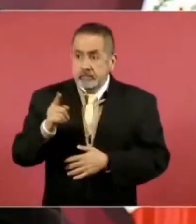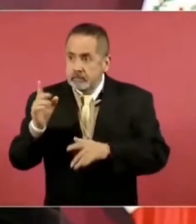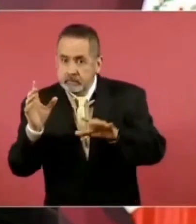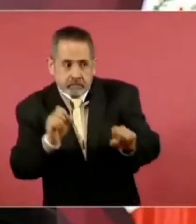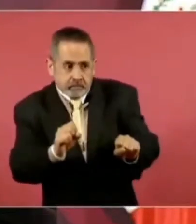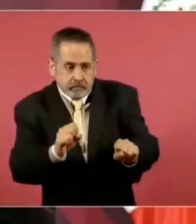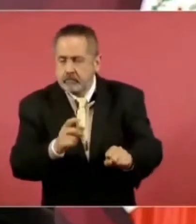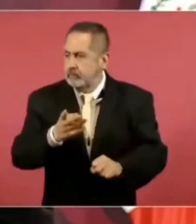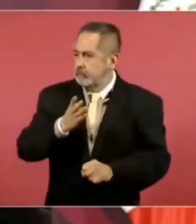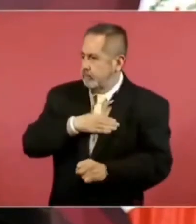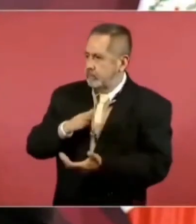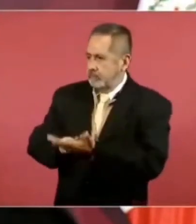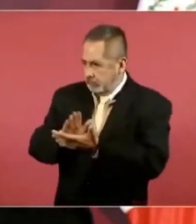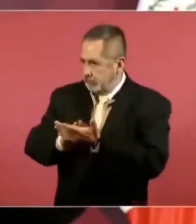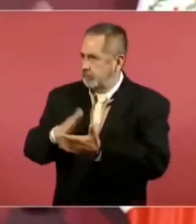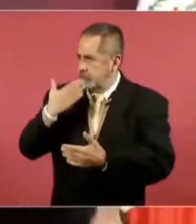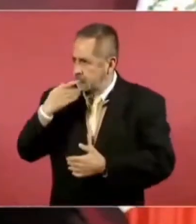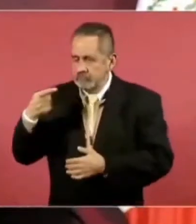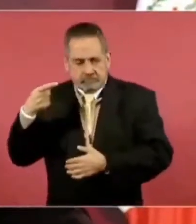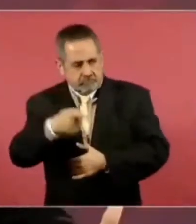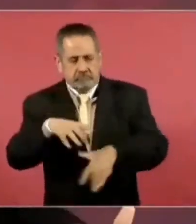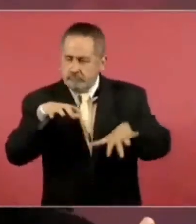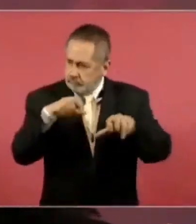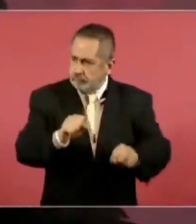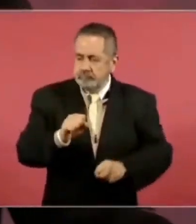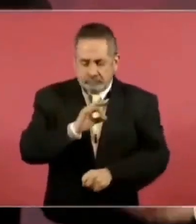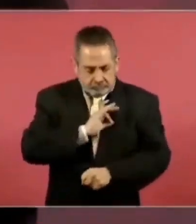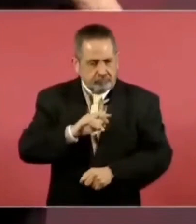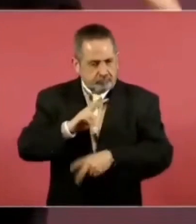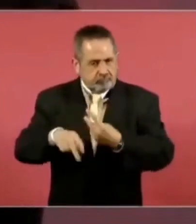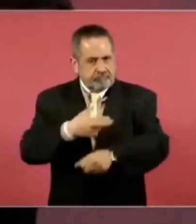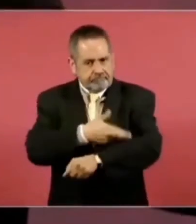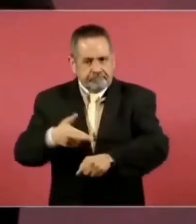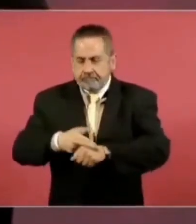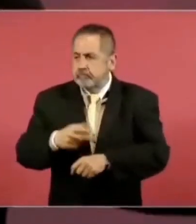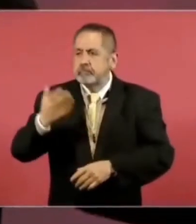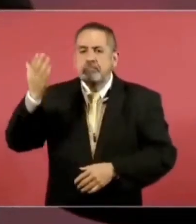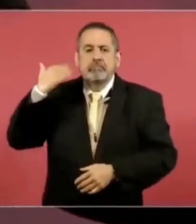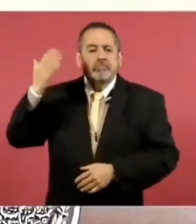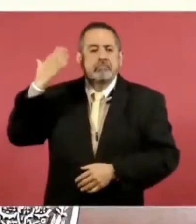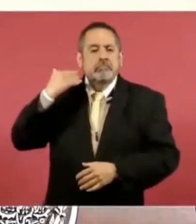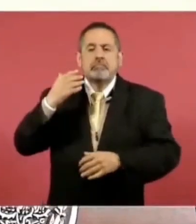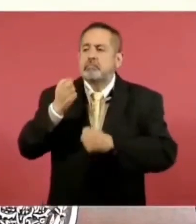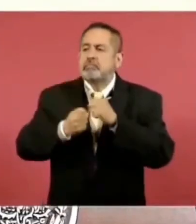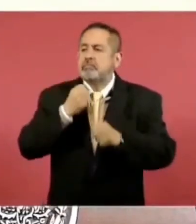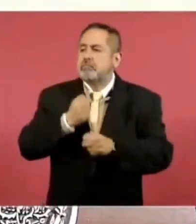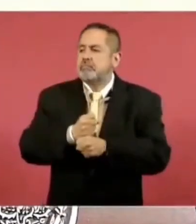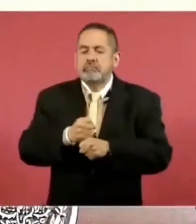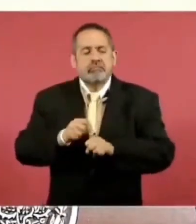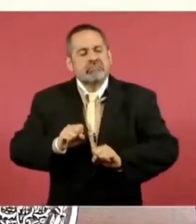decir qué bien que durante mucho tiempo